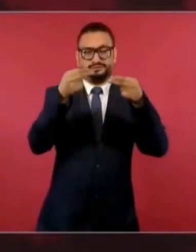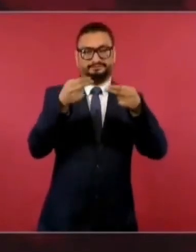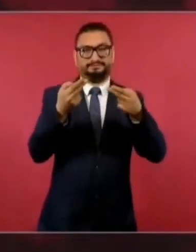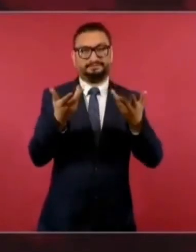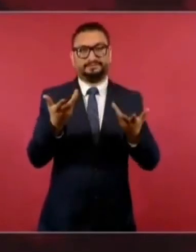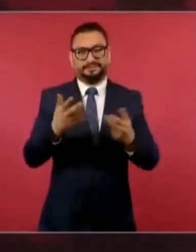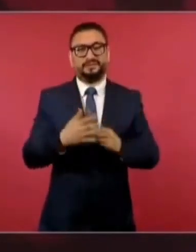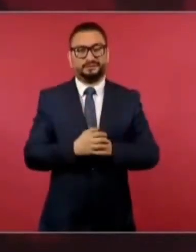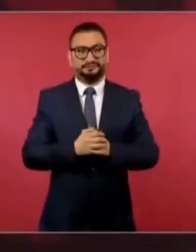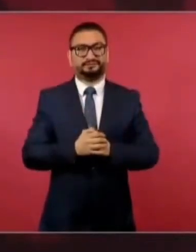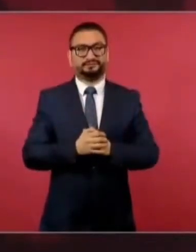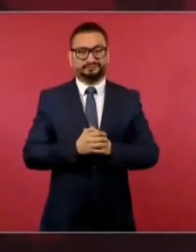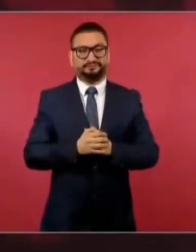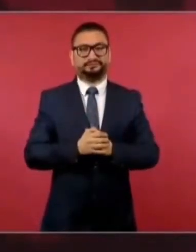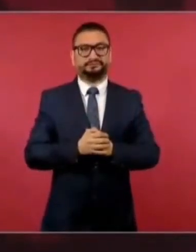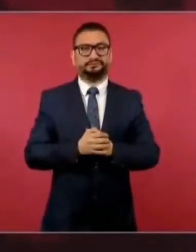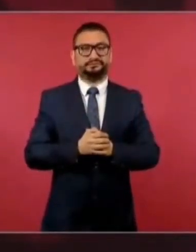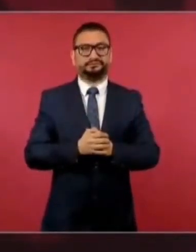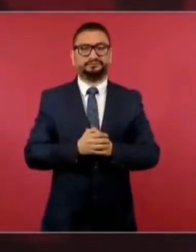como un negocio.